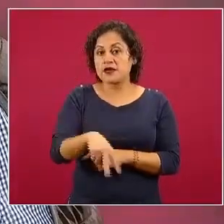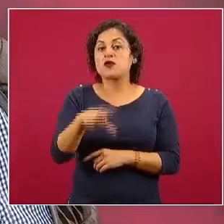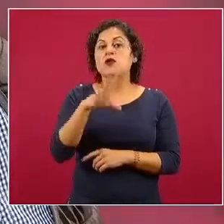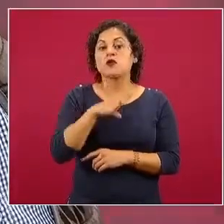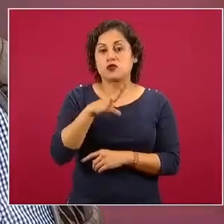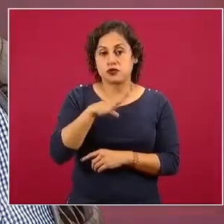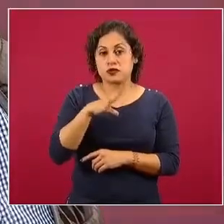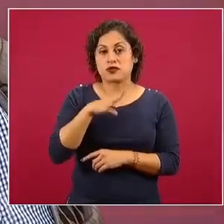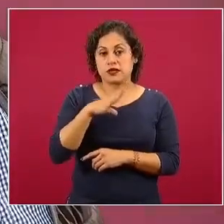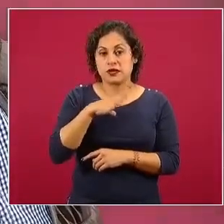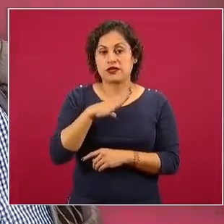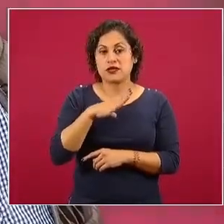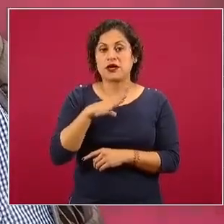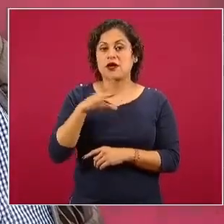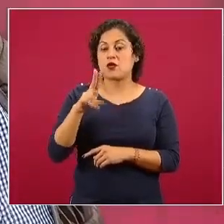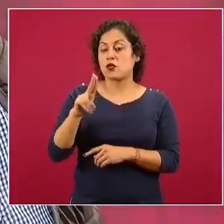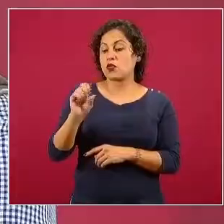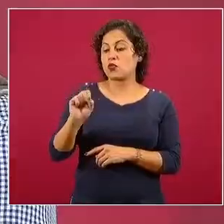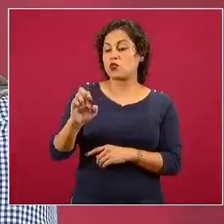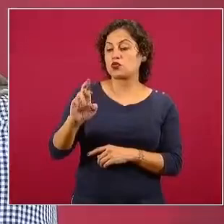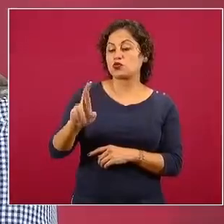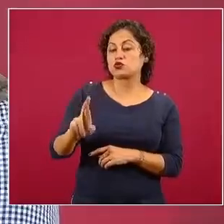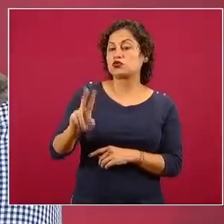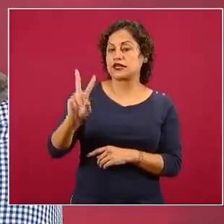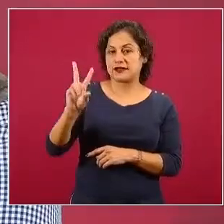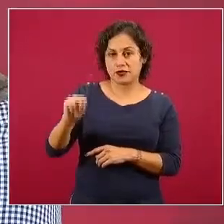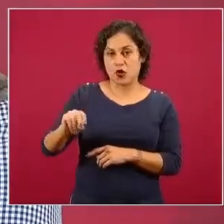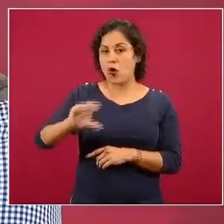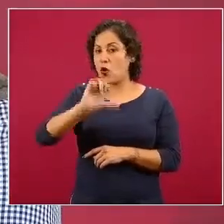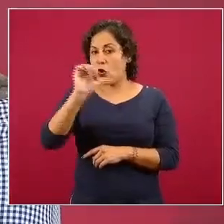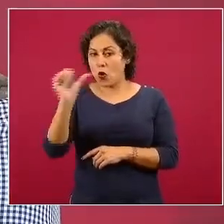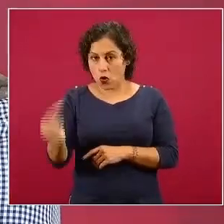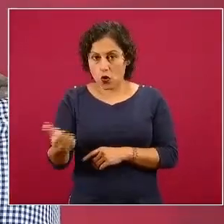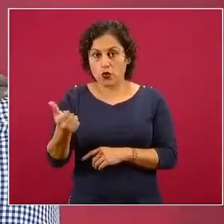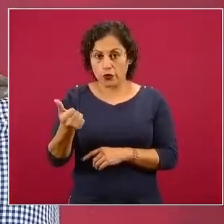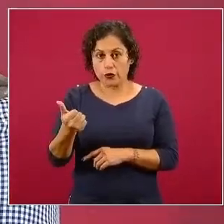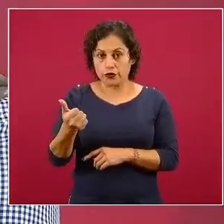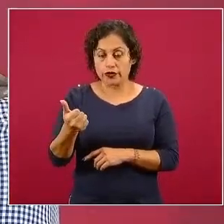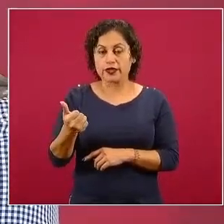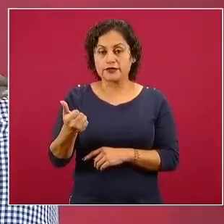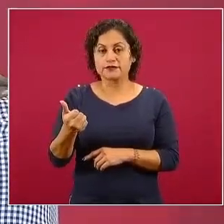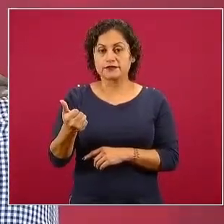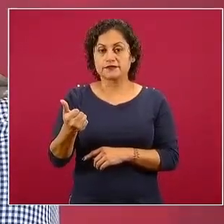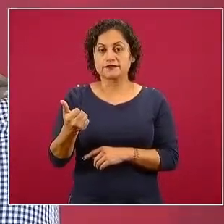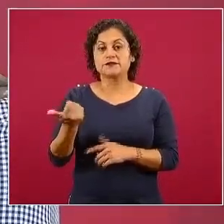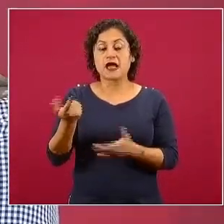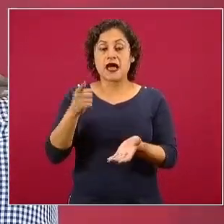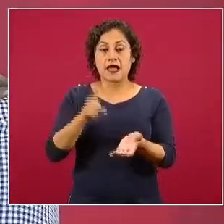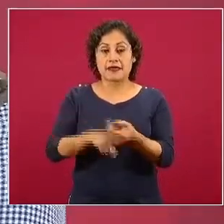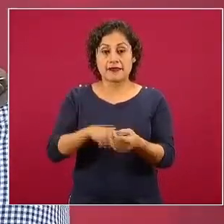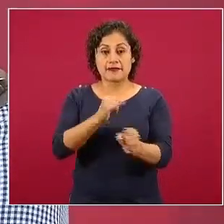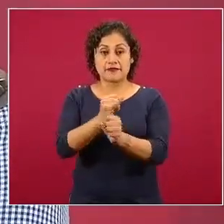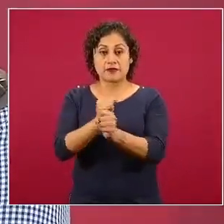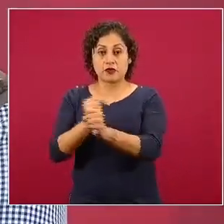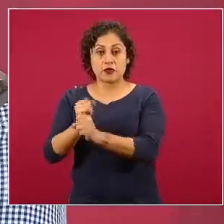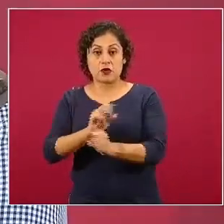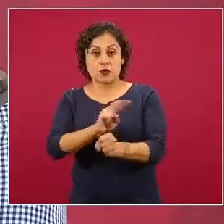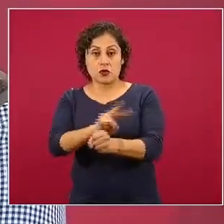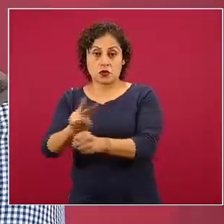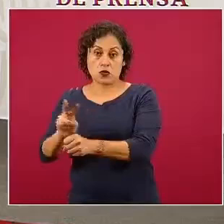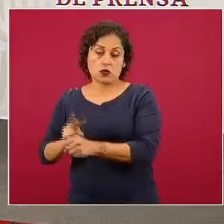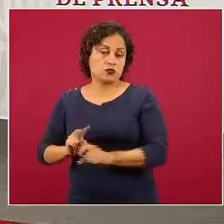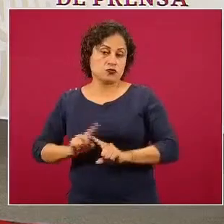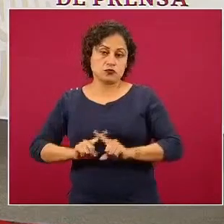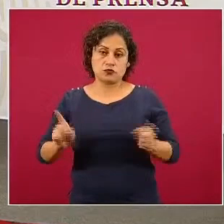unidades no USMER, o sea, unidades de salud que no forman parte del componente de vigilancia centinela, ¿no? Y que es algo que también hemos